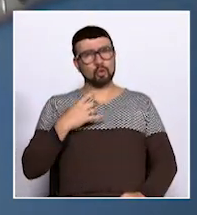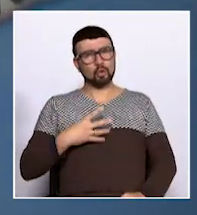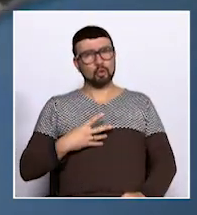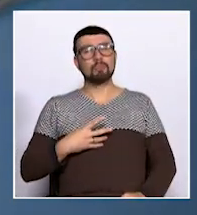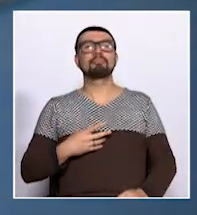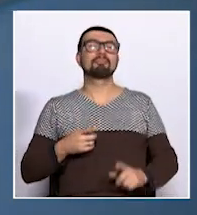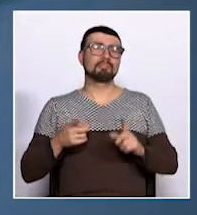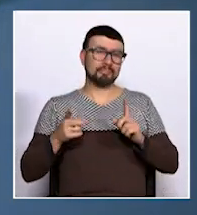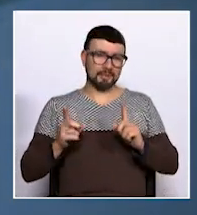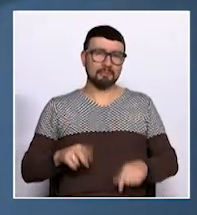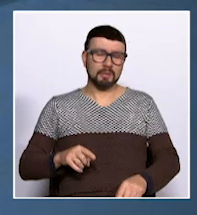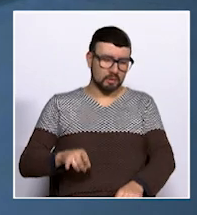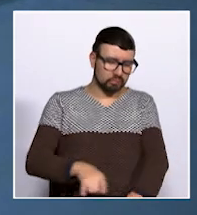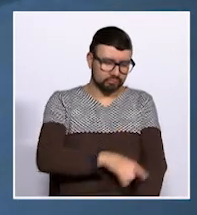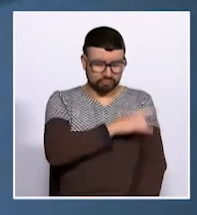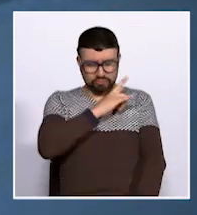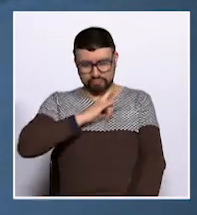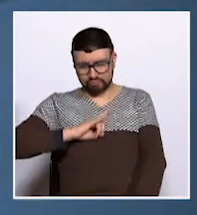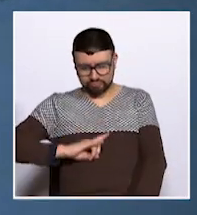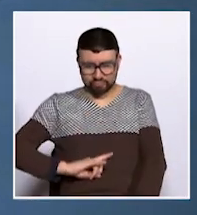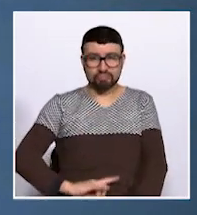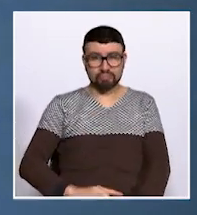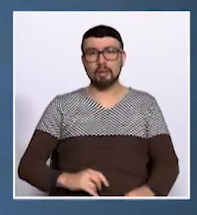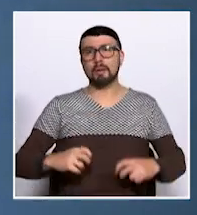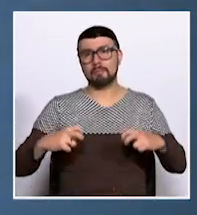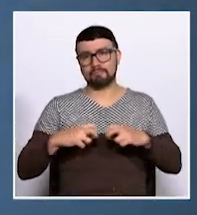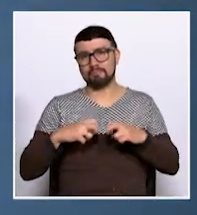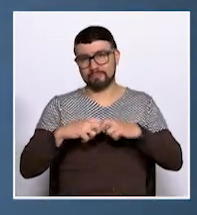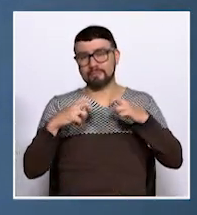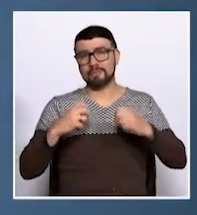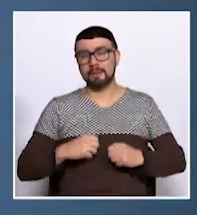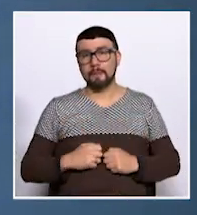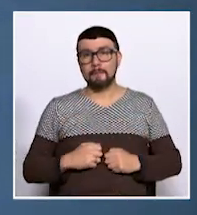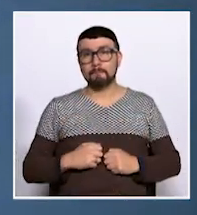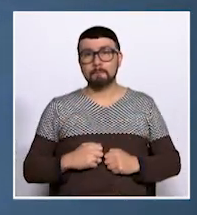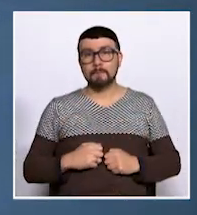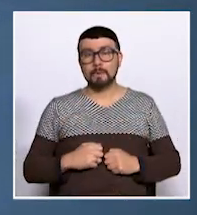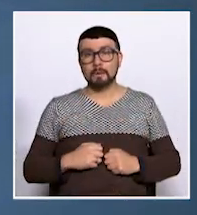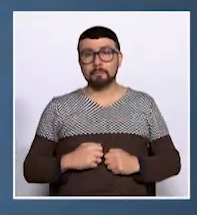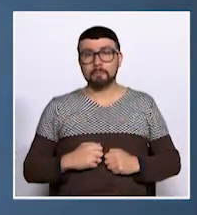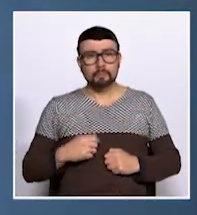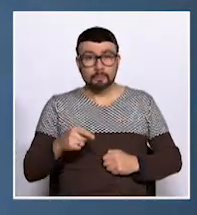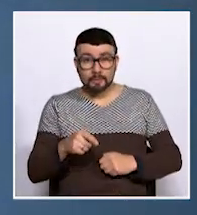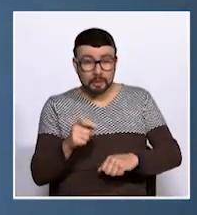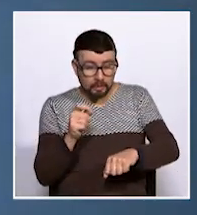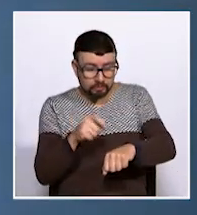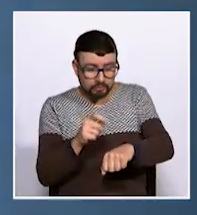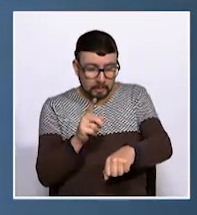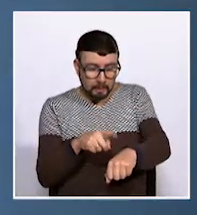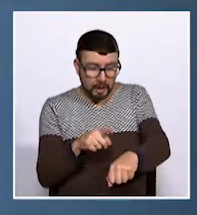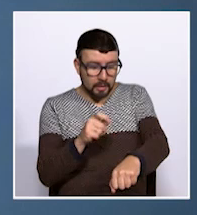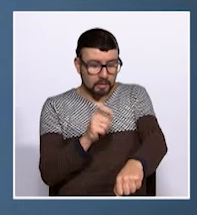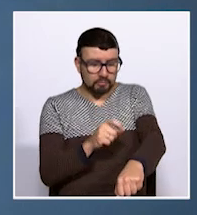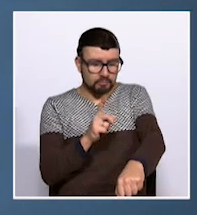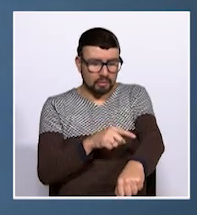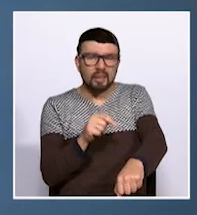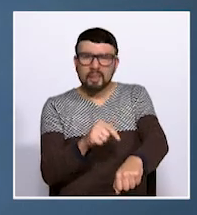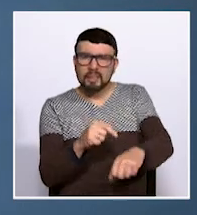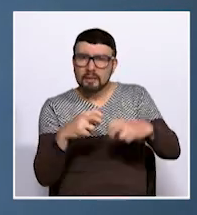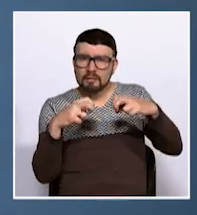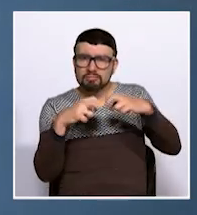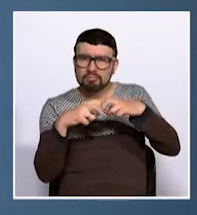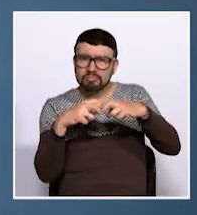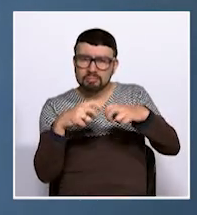en forma de corriente. Entonces, cuando yo pongo estas agujitas con cierta corriente,